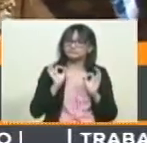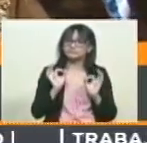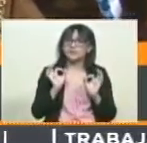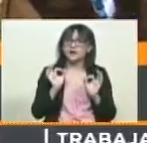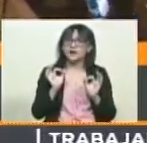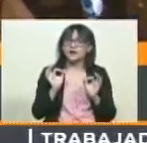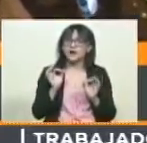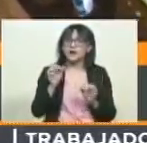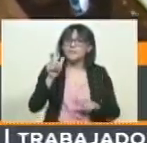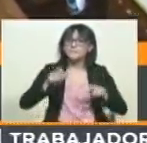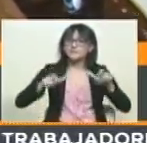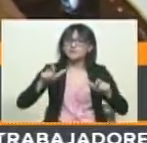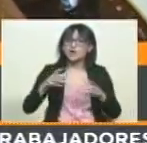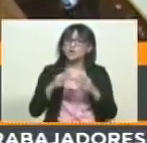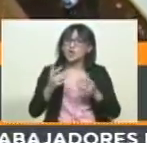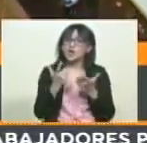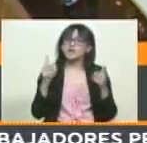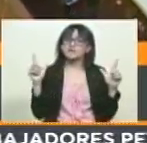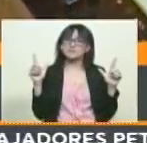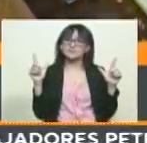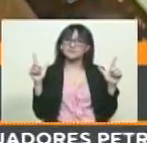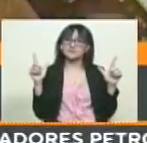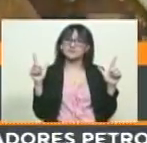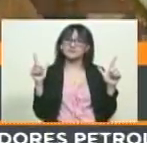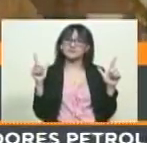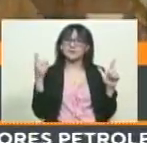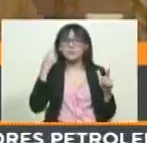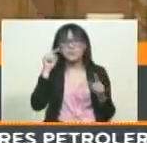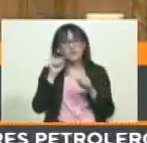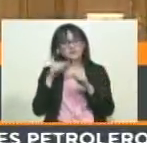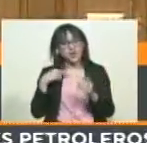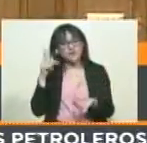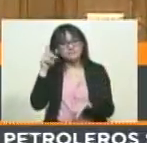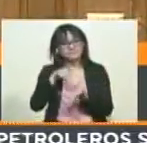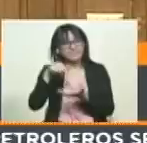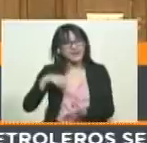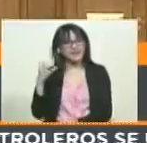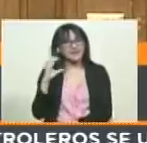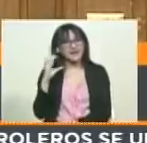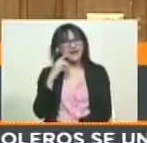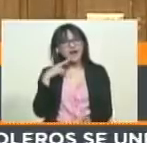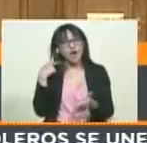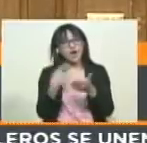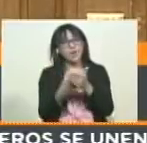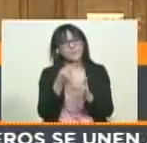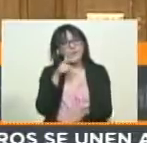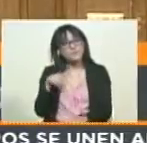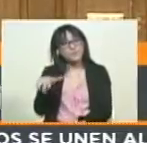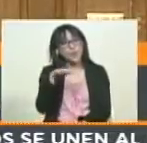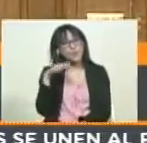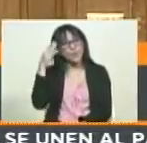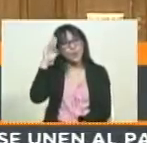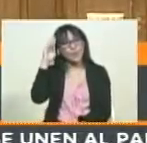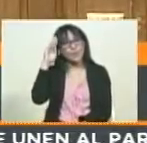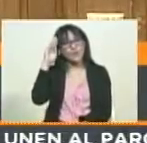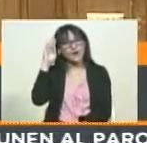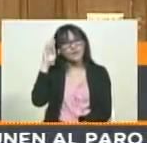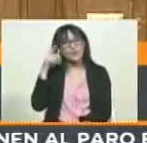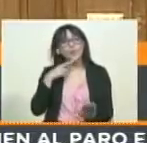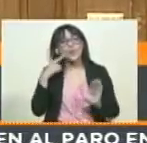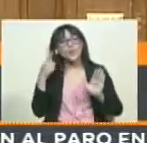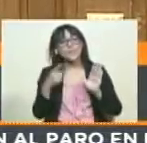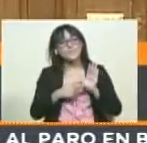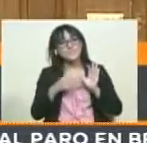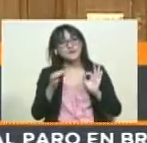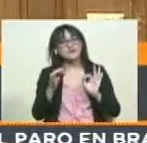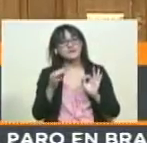sea libre. Por eso estamos hoy en Caracas, en nombre del pueblo y del gobierno cubanos, para cumplir con Martí en el